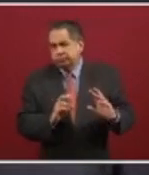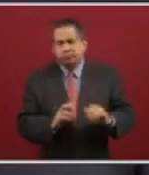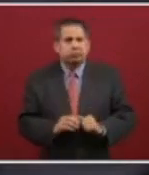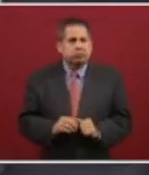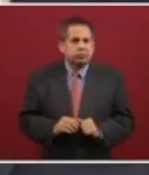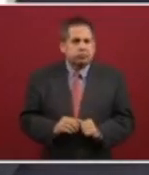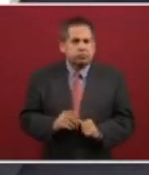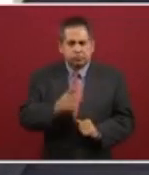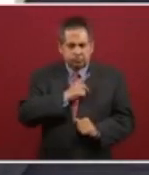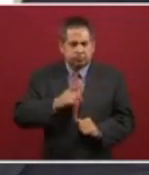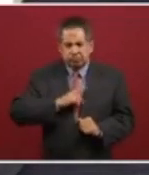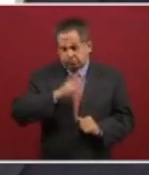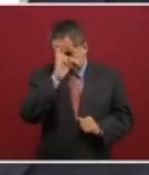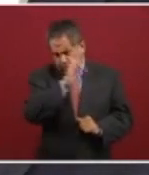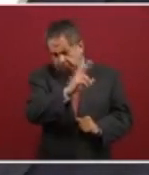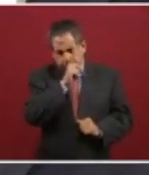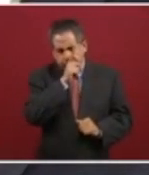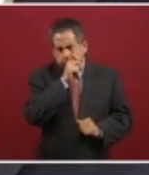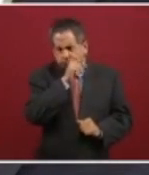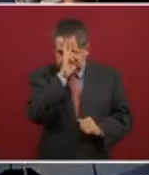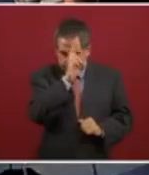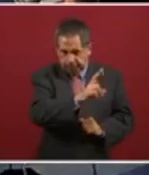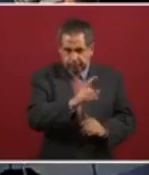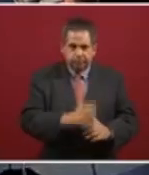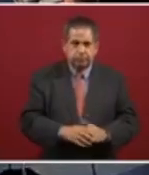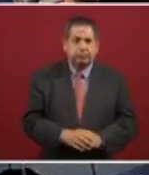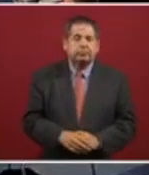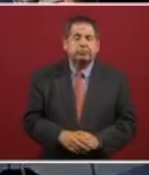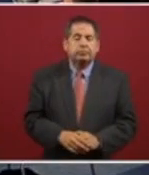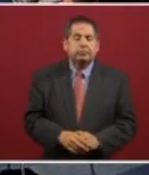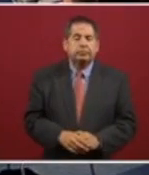que debemos de respetar.